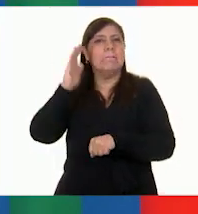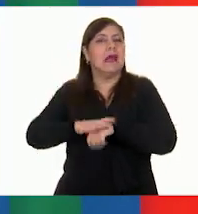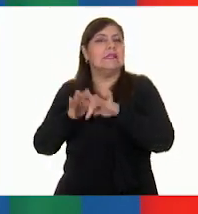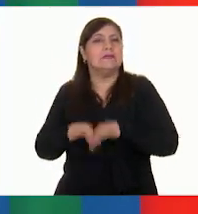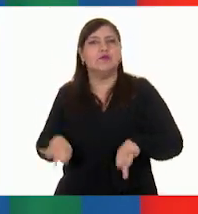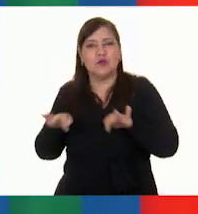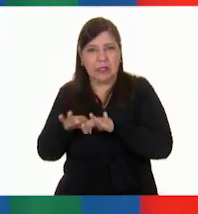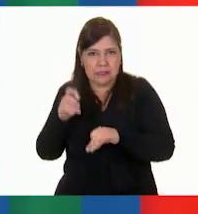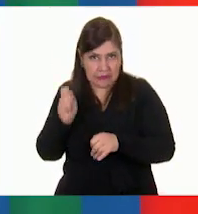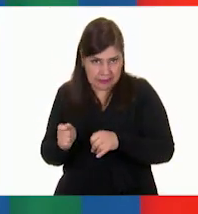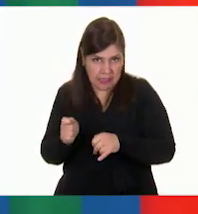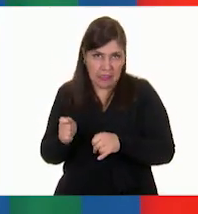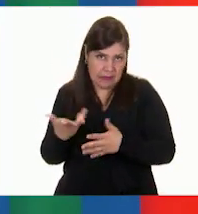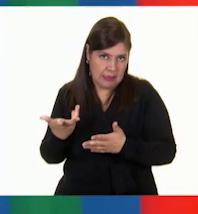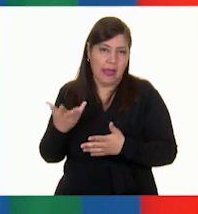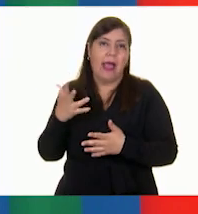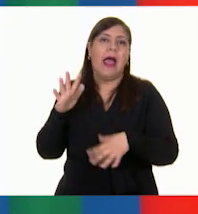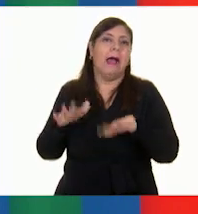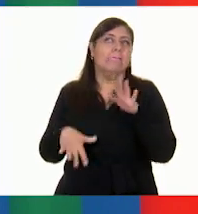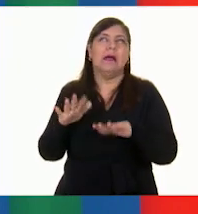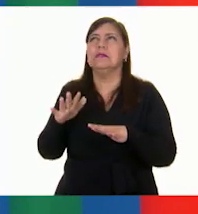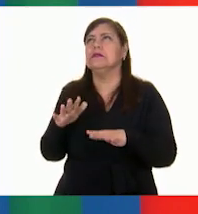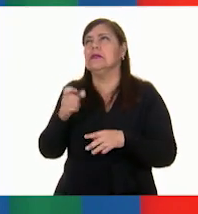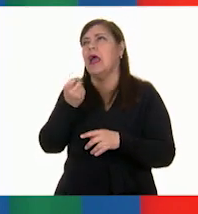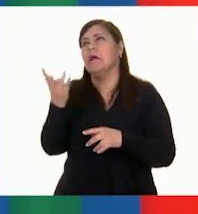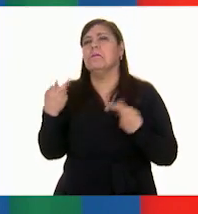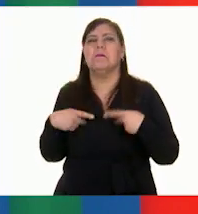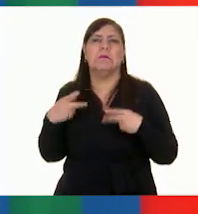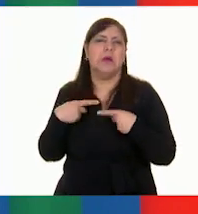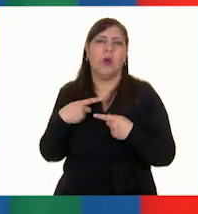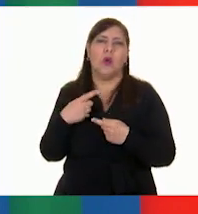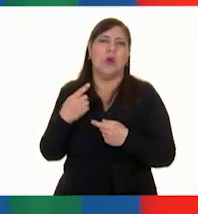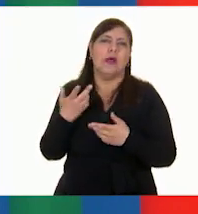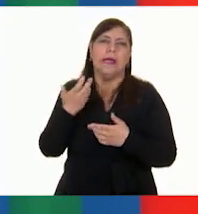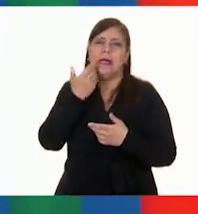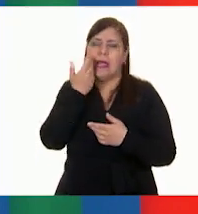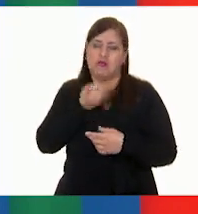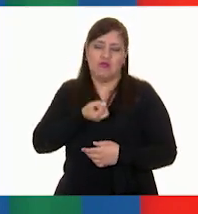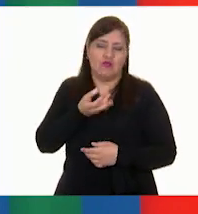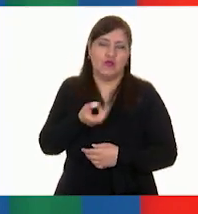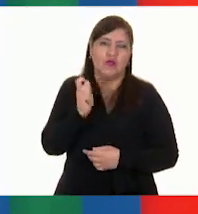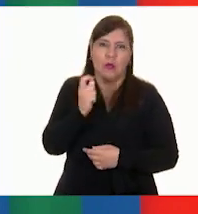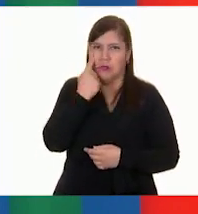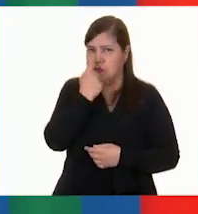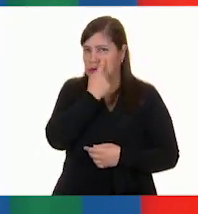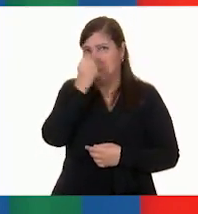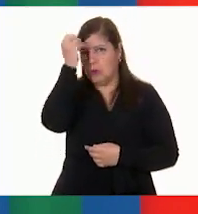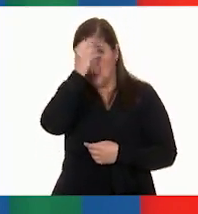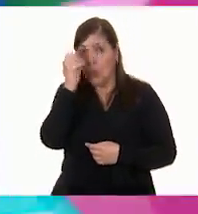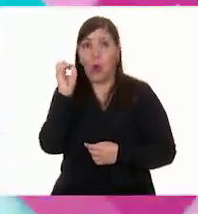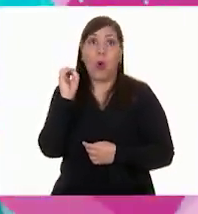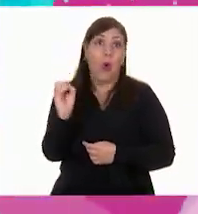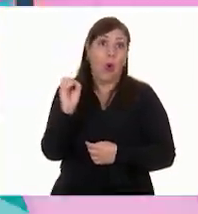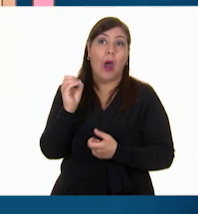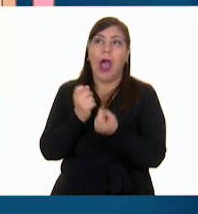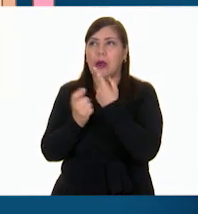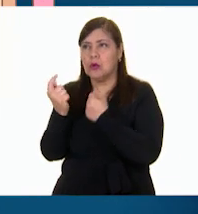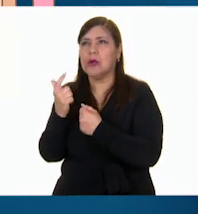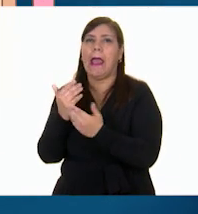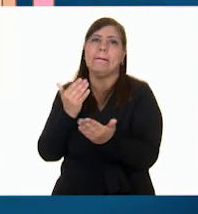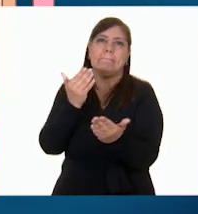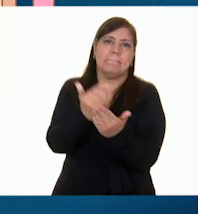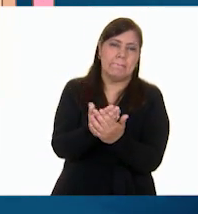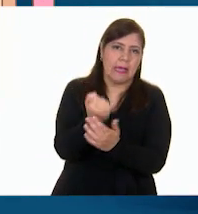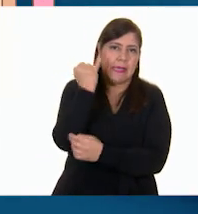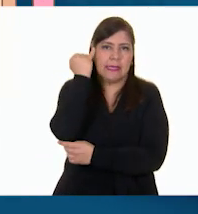las conclusiones son diversas. Hay quienes solamente quieren emitir su opinión o quienes hacen efectivamente